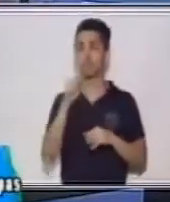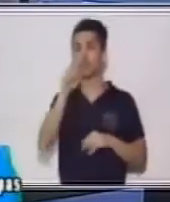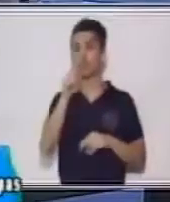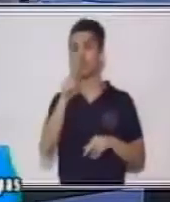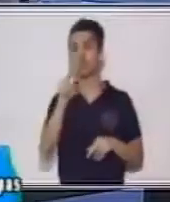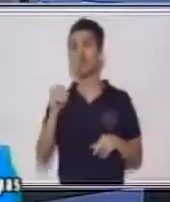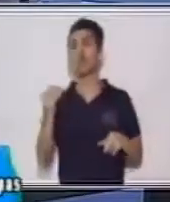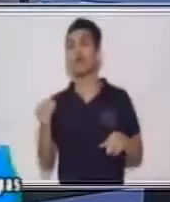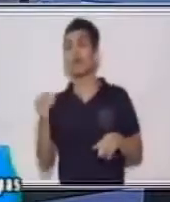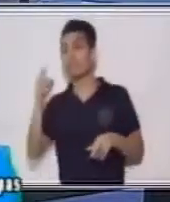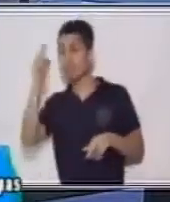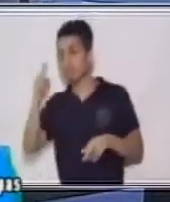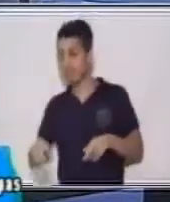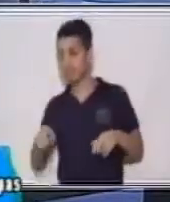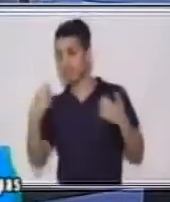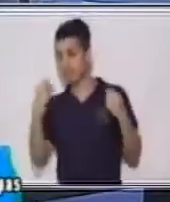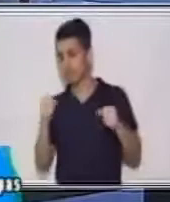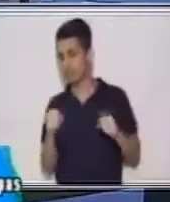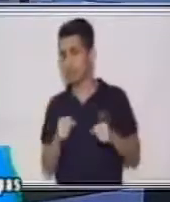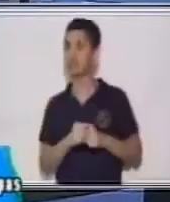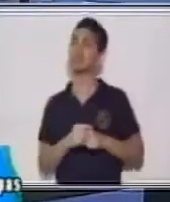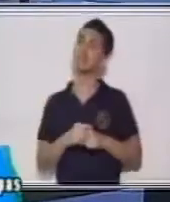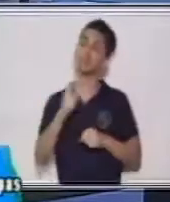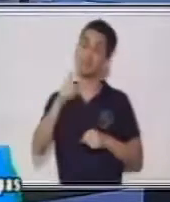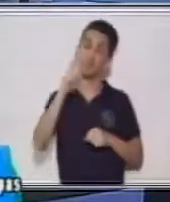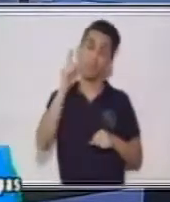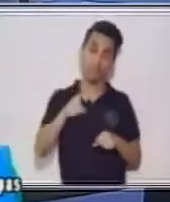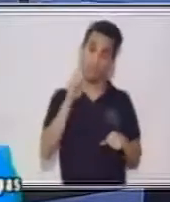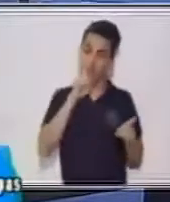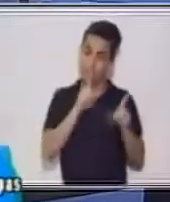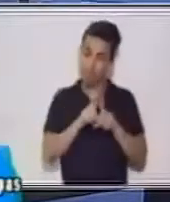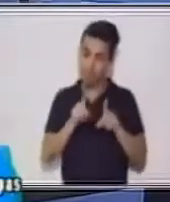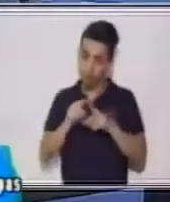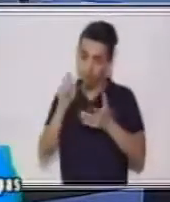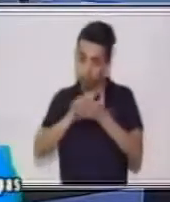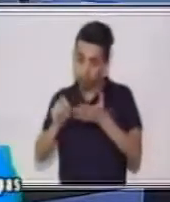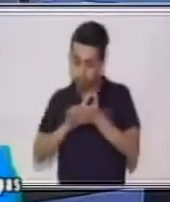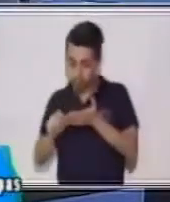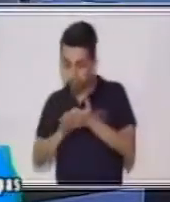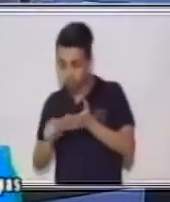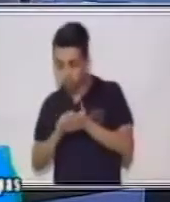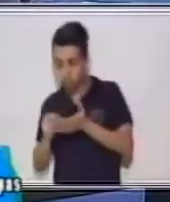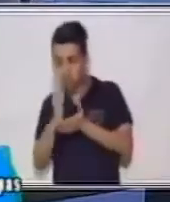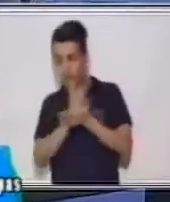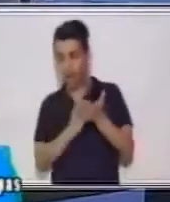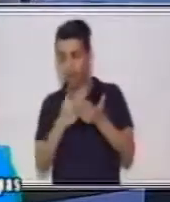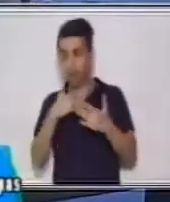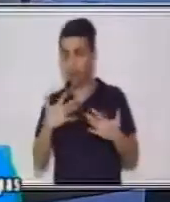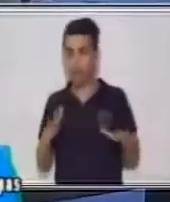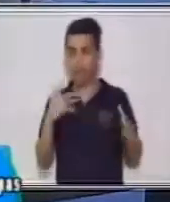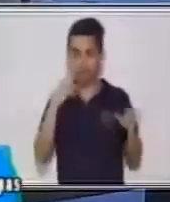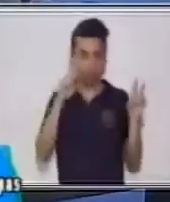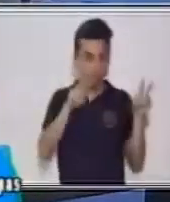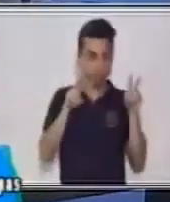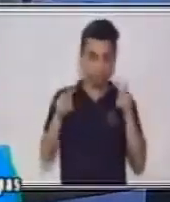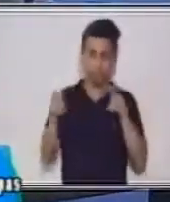tú tienes que hacer. También tienes que desarrollar algo que hemos estado